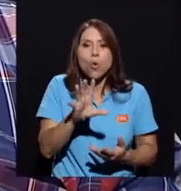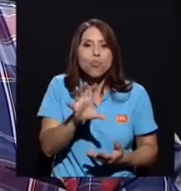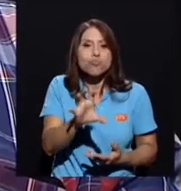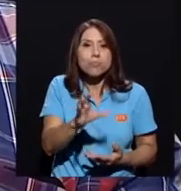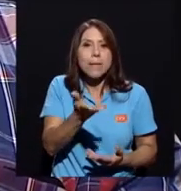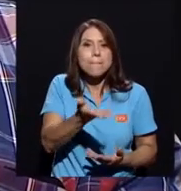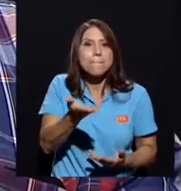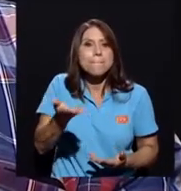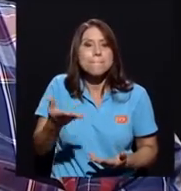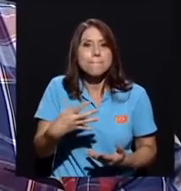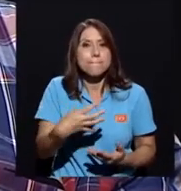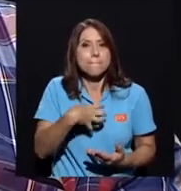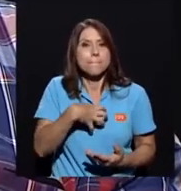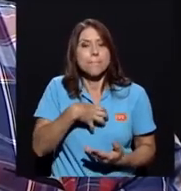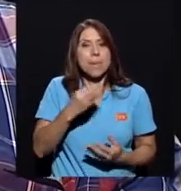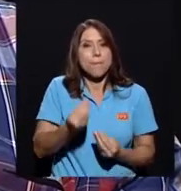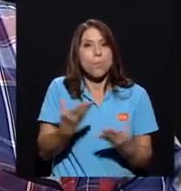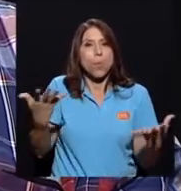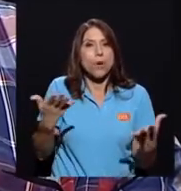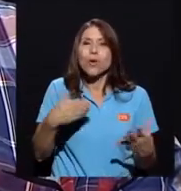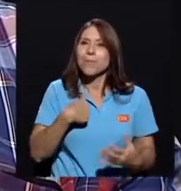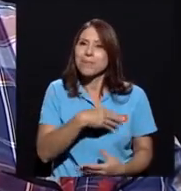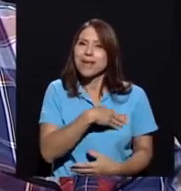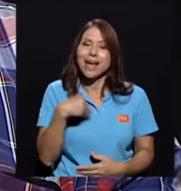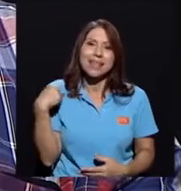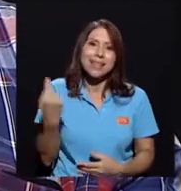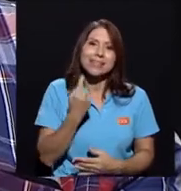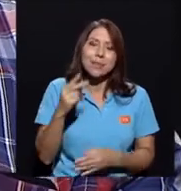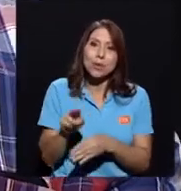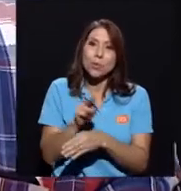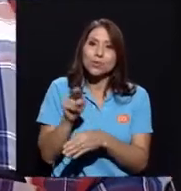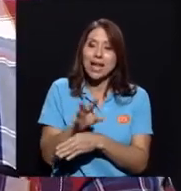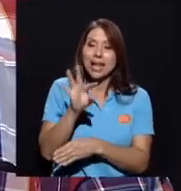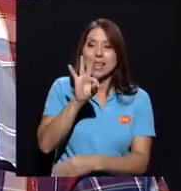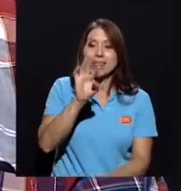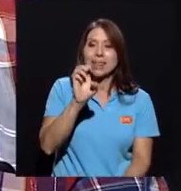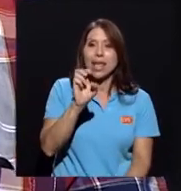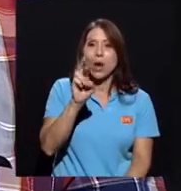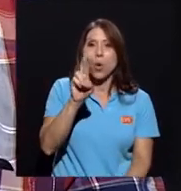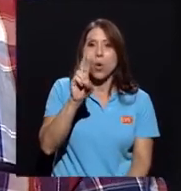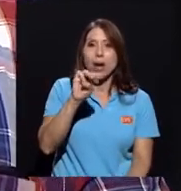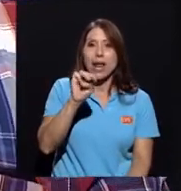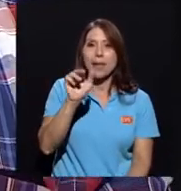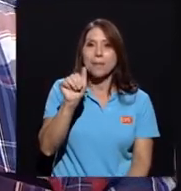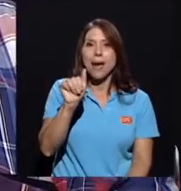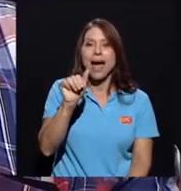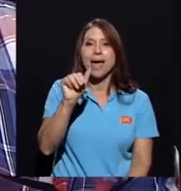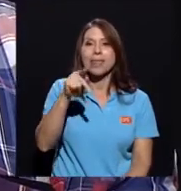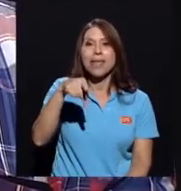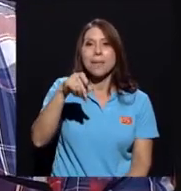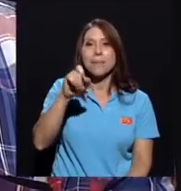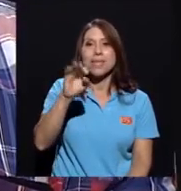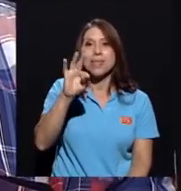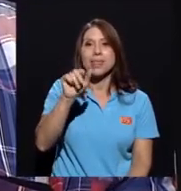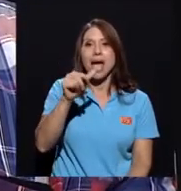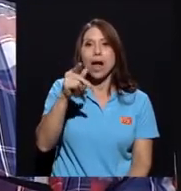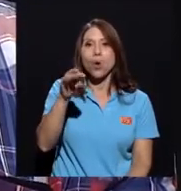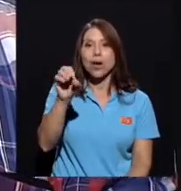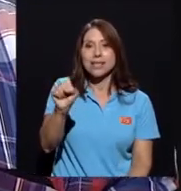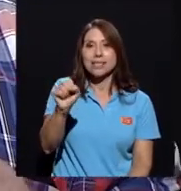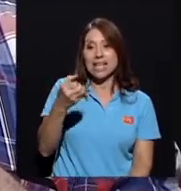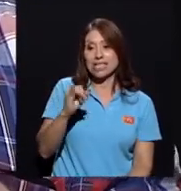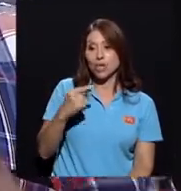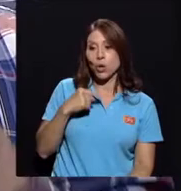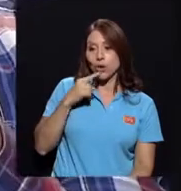me encanta usar el ejemplo siempre del teorema de pitágoras porque los bienes económicos así yo digo que es este vaso de agua es un bien económico